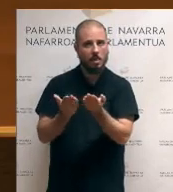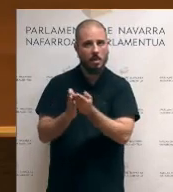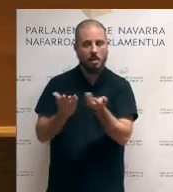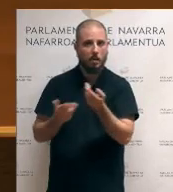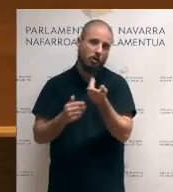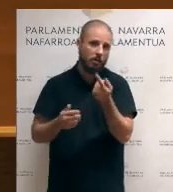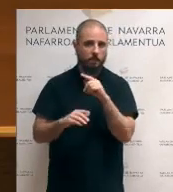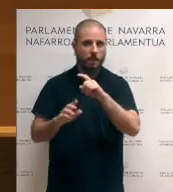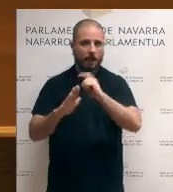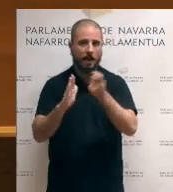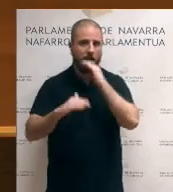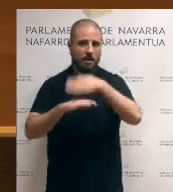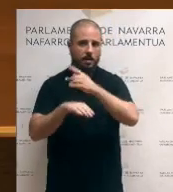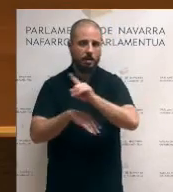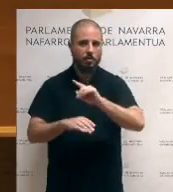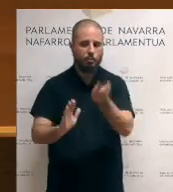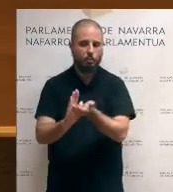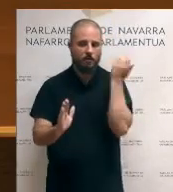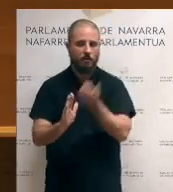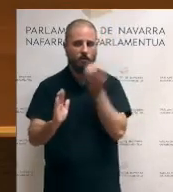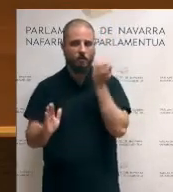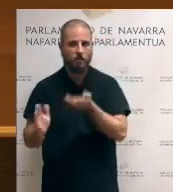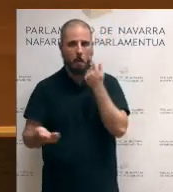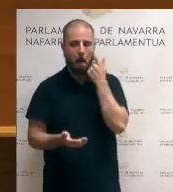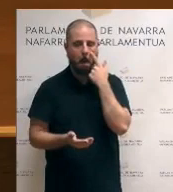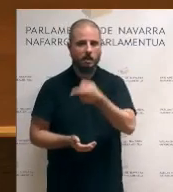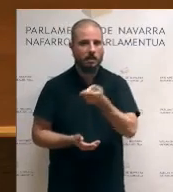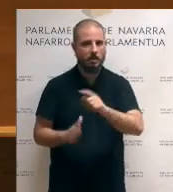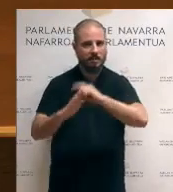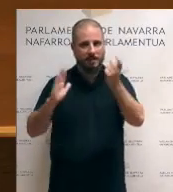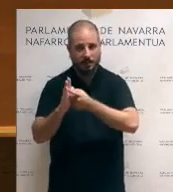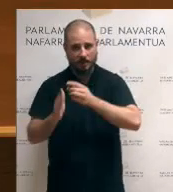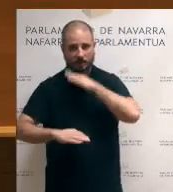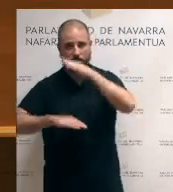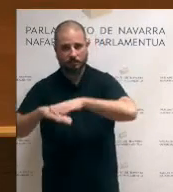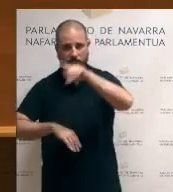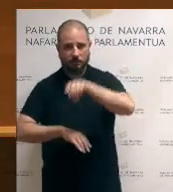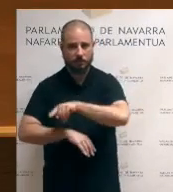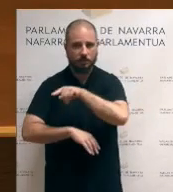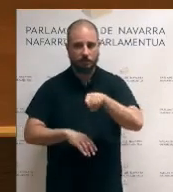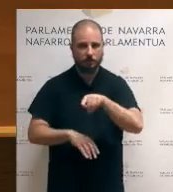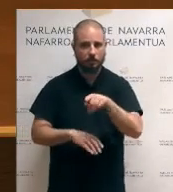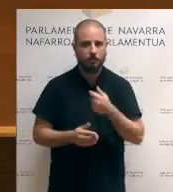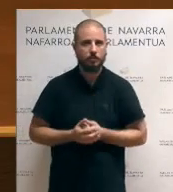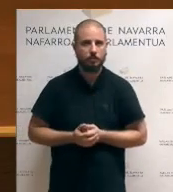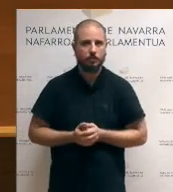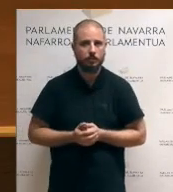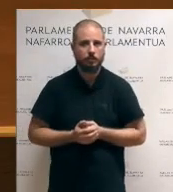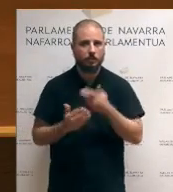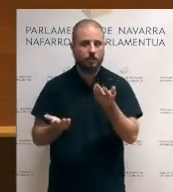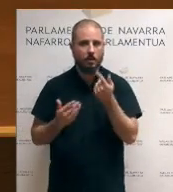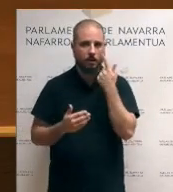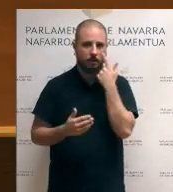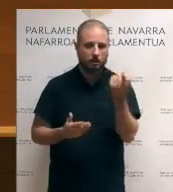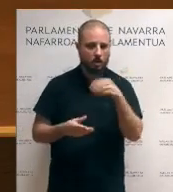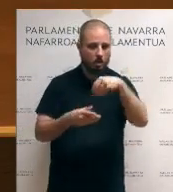para comprobar si los que se utilizaban en ese momento eran los legales, fueran ilegales, o no lo fueran, o fueran otros, se adaptaban tanto al currículo